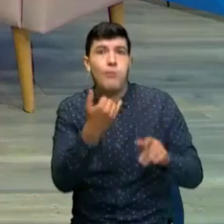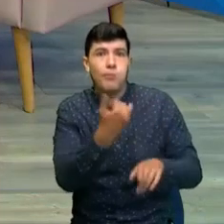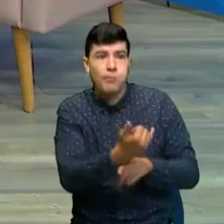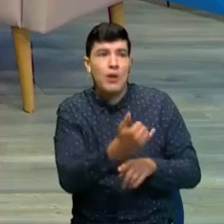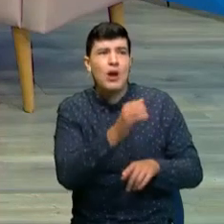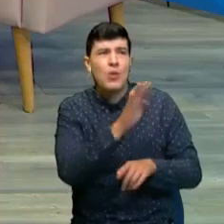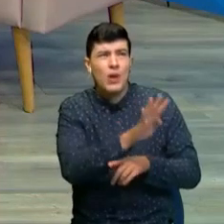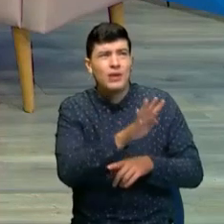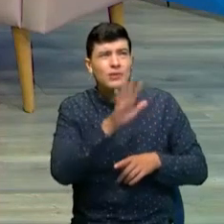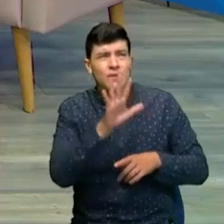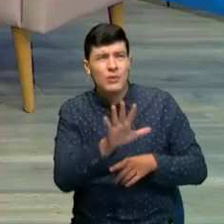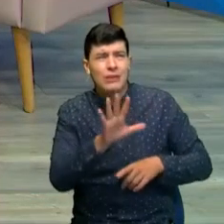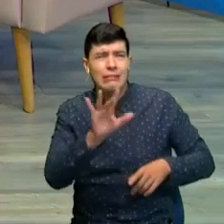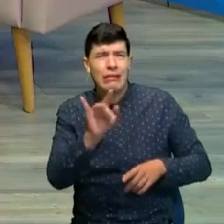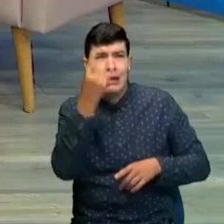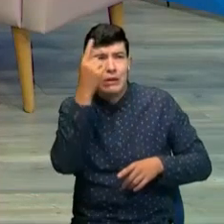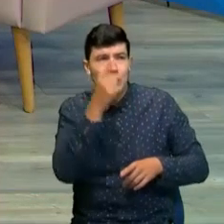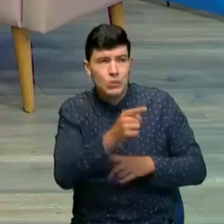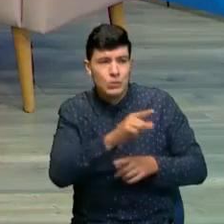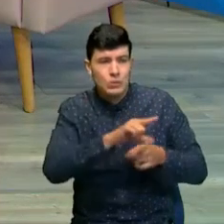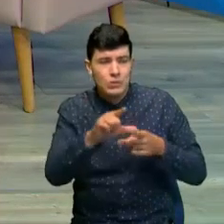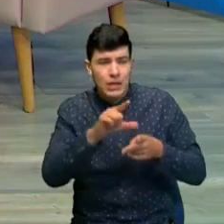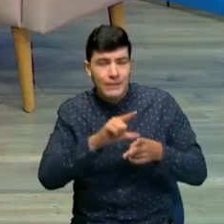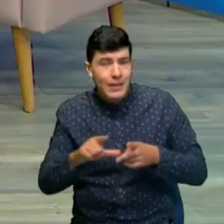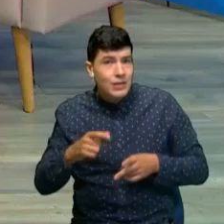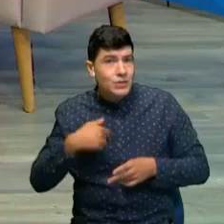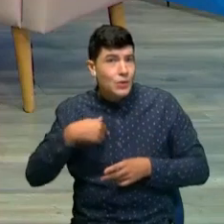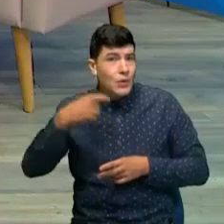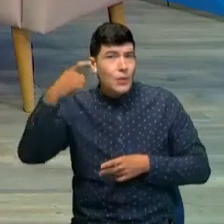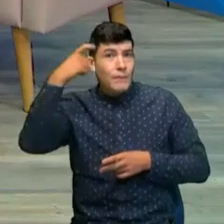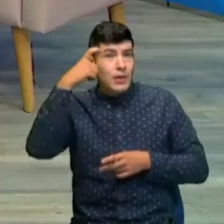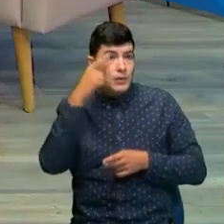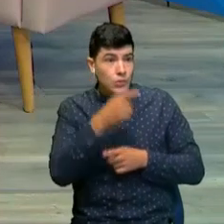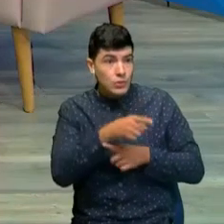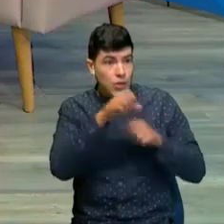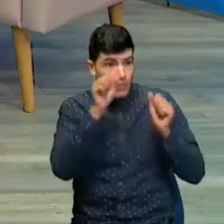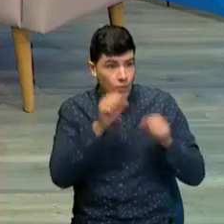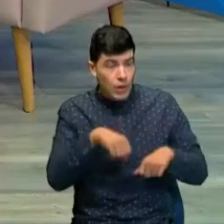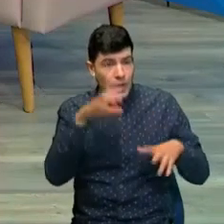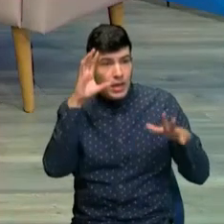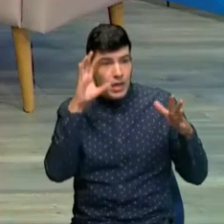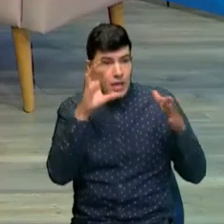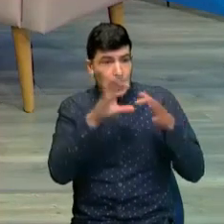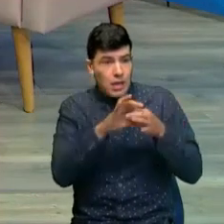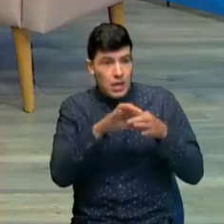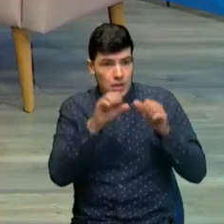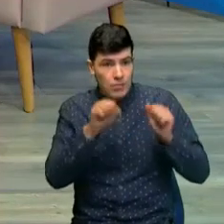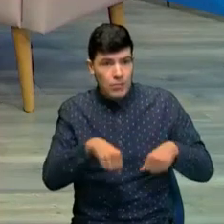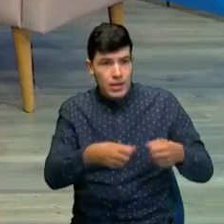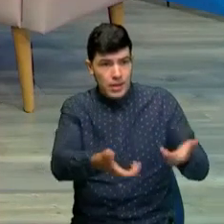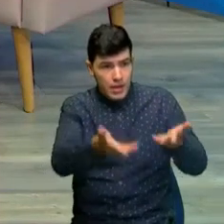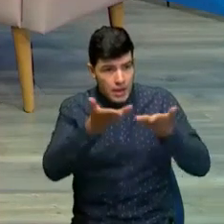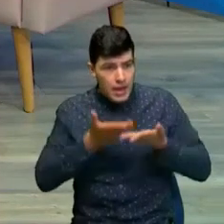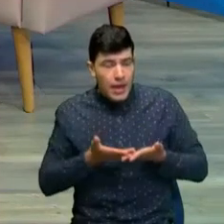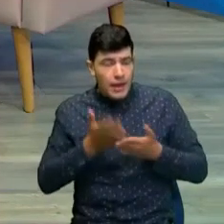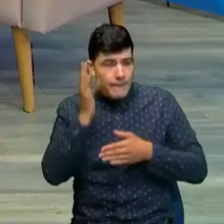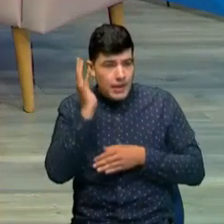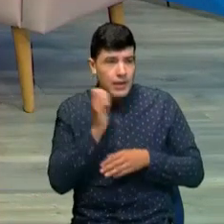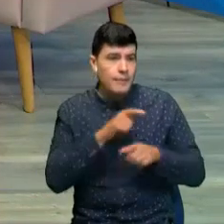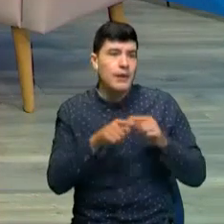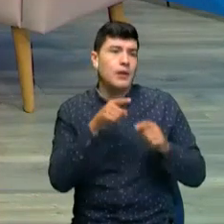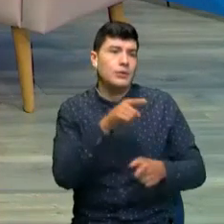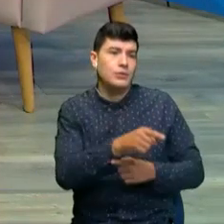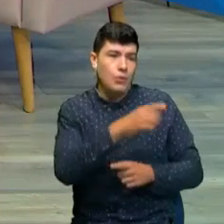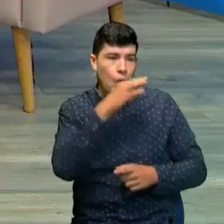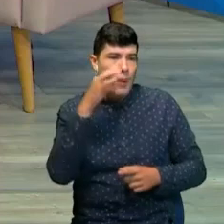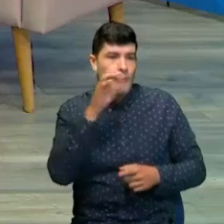450 y algo de semanas cotizadas. Yo decía si eso se pueden unir y dan una pensión, pero él tiene